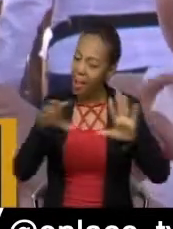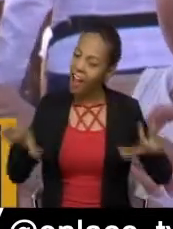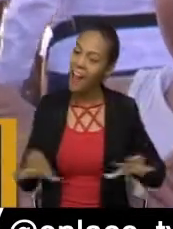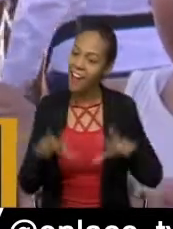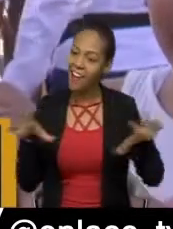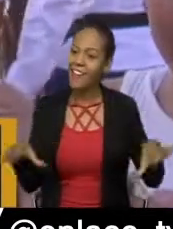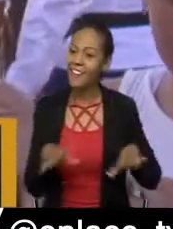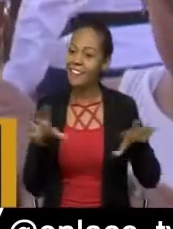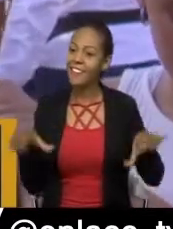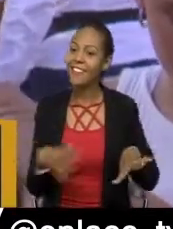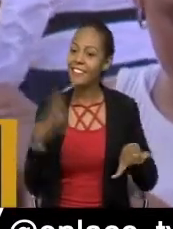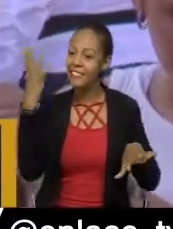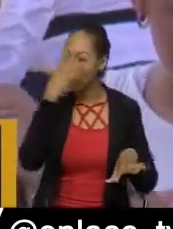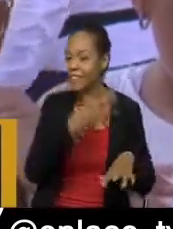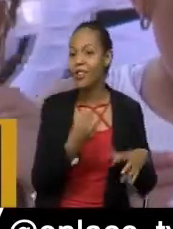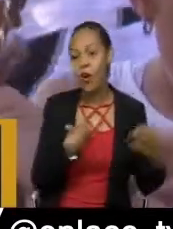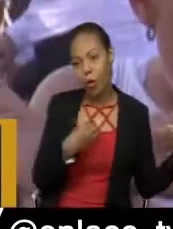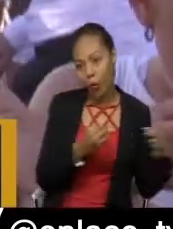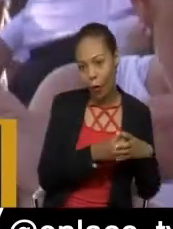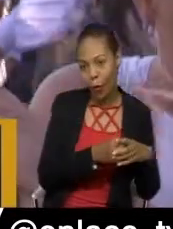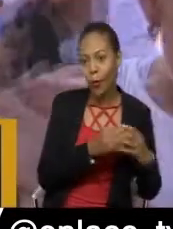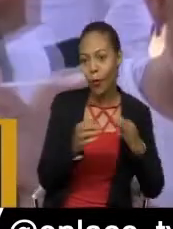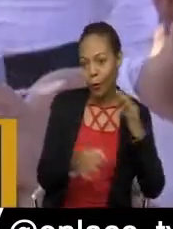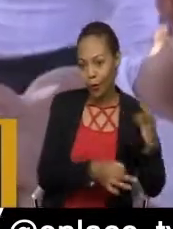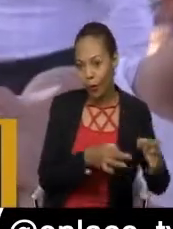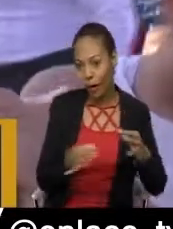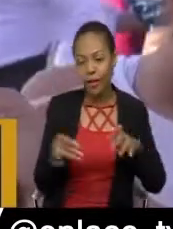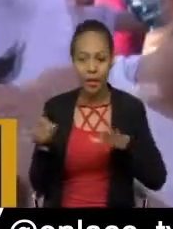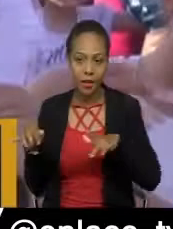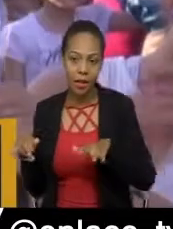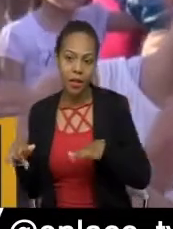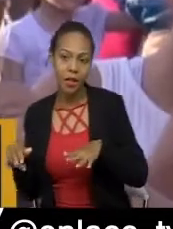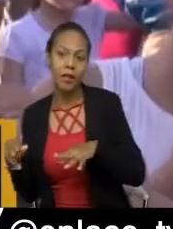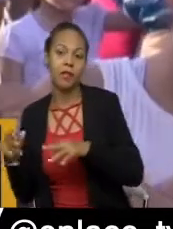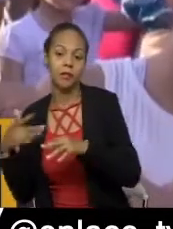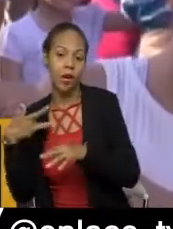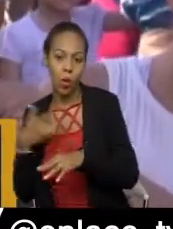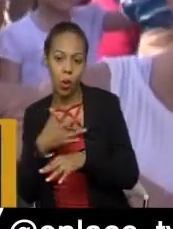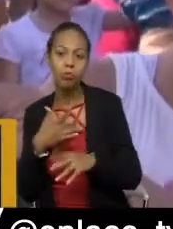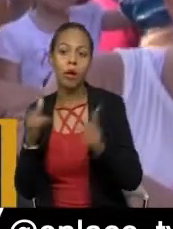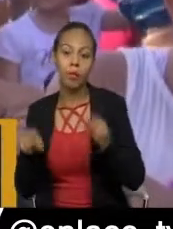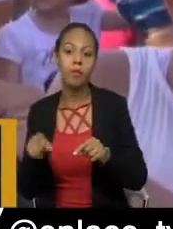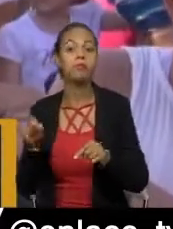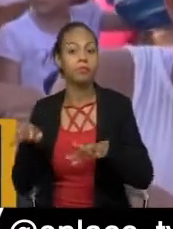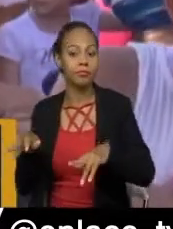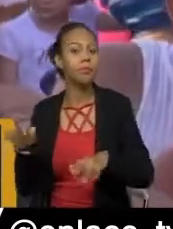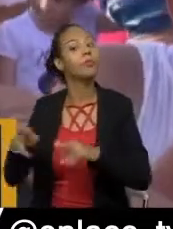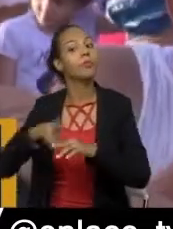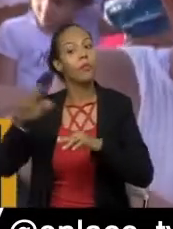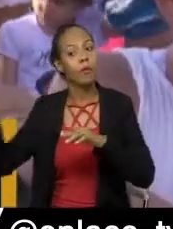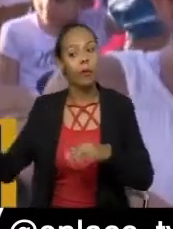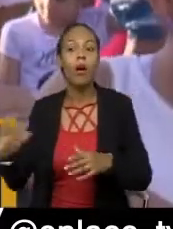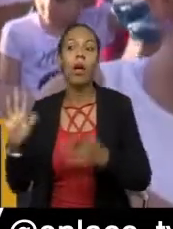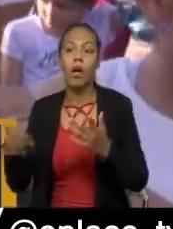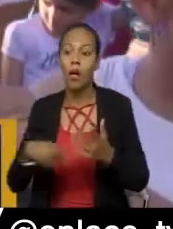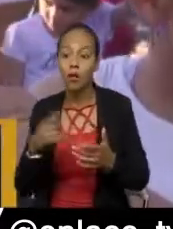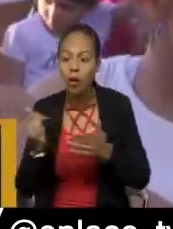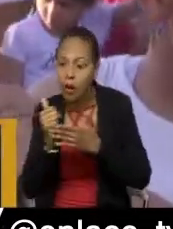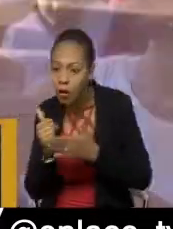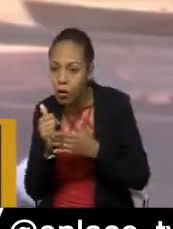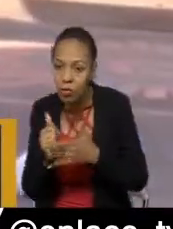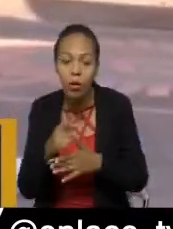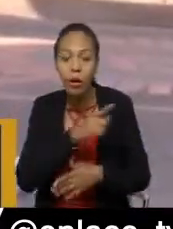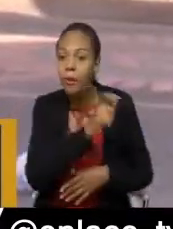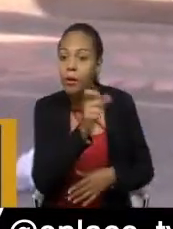haciendo con la Junta Protectora, con la Secretaría de Salud y Medio Ambiente, van haciendo de verdad mella en el corazón de los